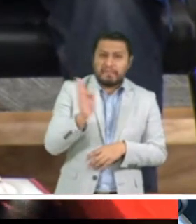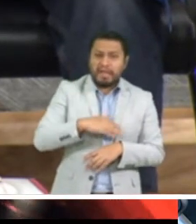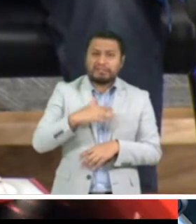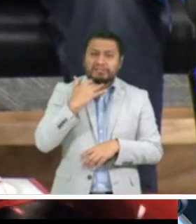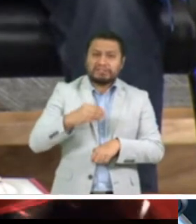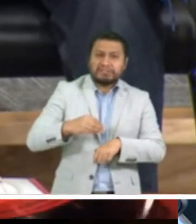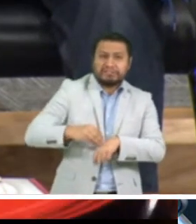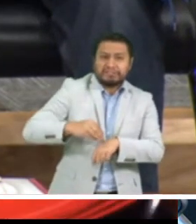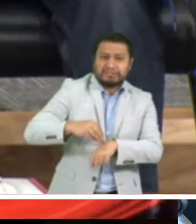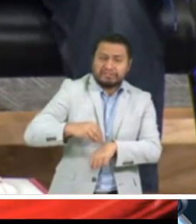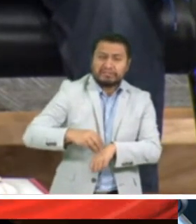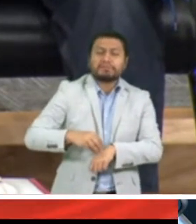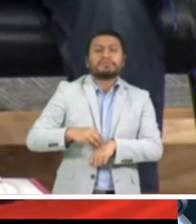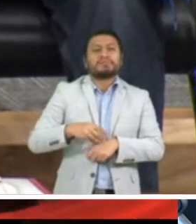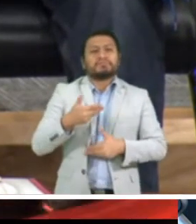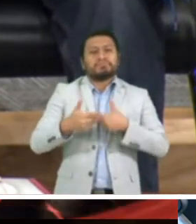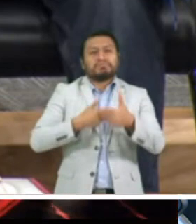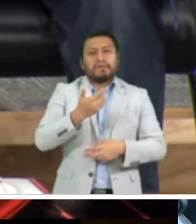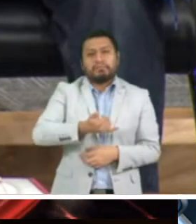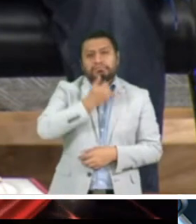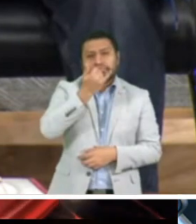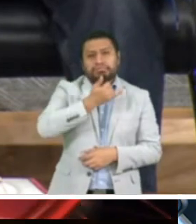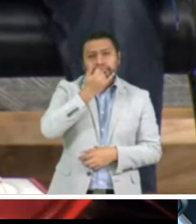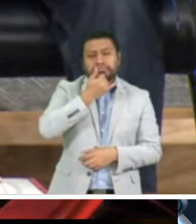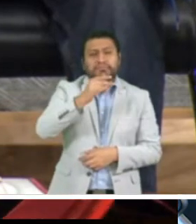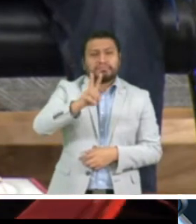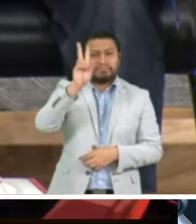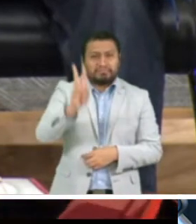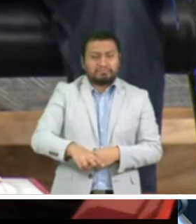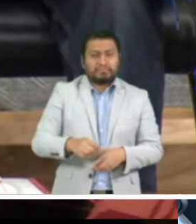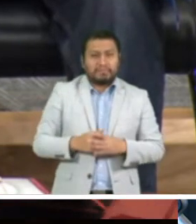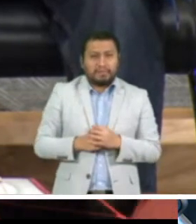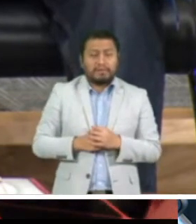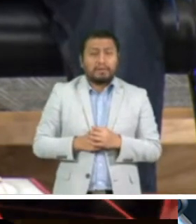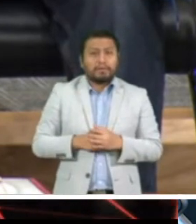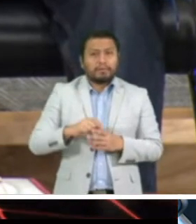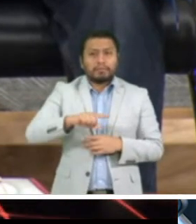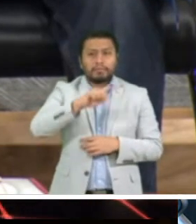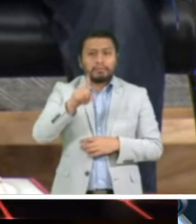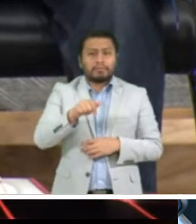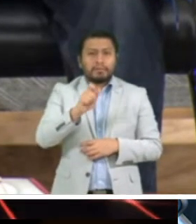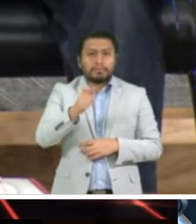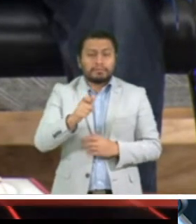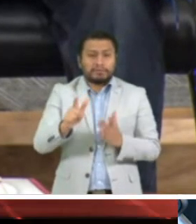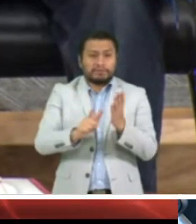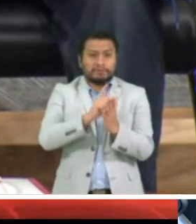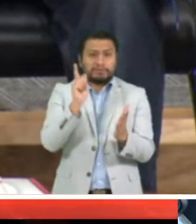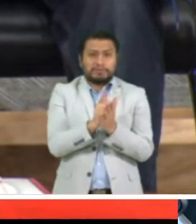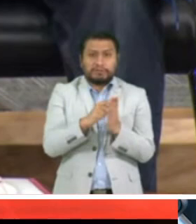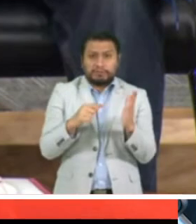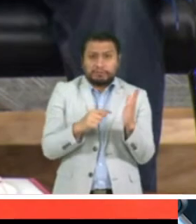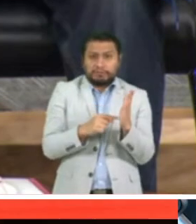Nacional dice que el presidente López Obrador se está quedando solo. Una palera